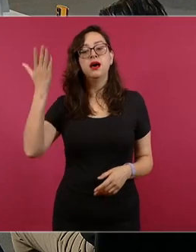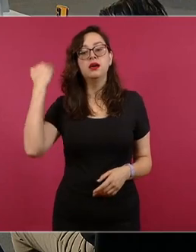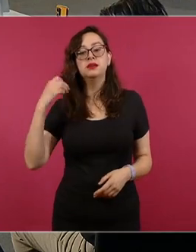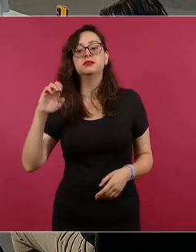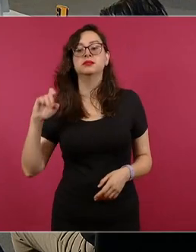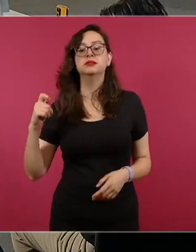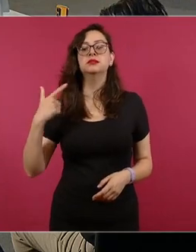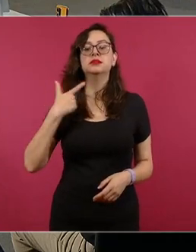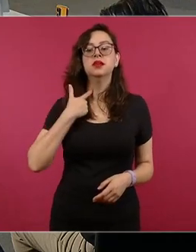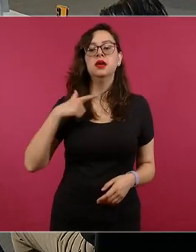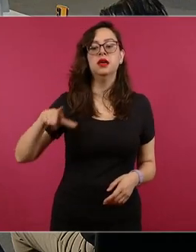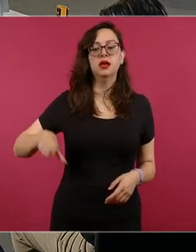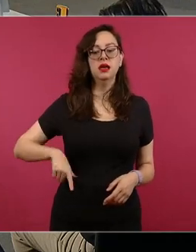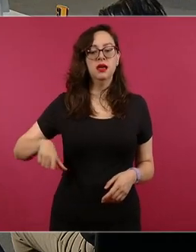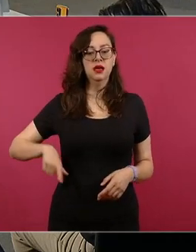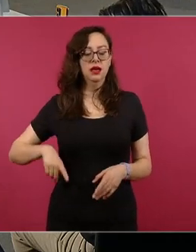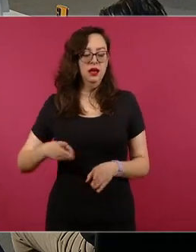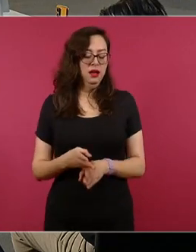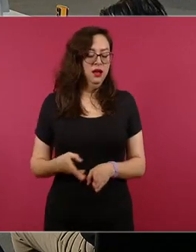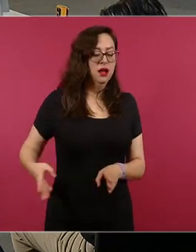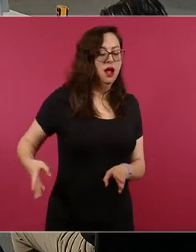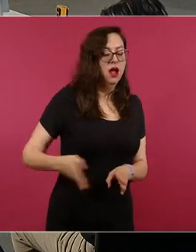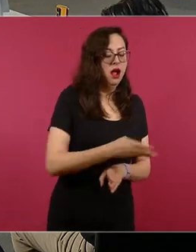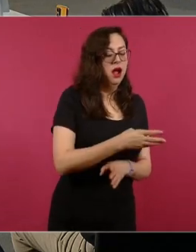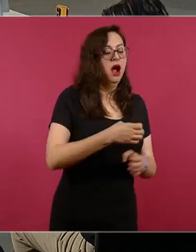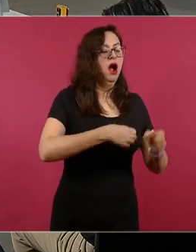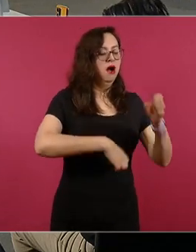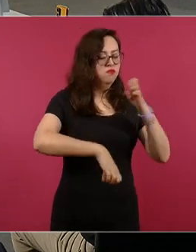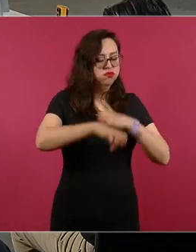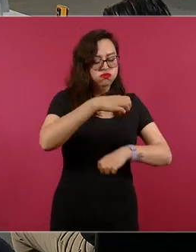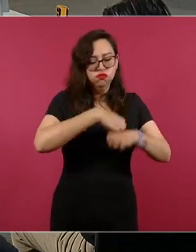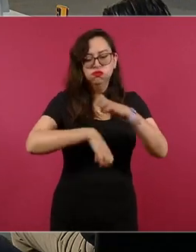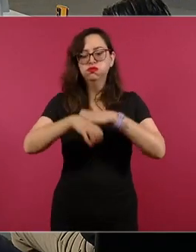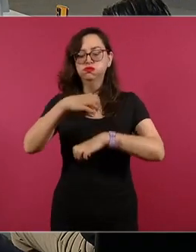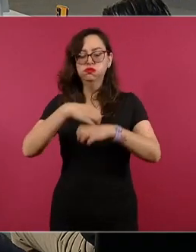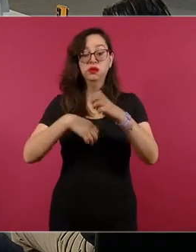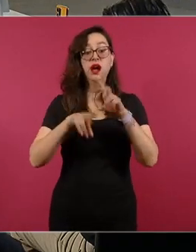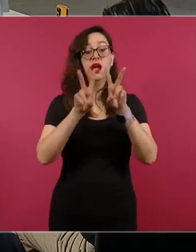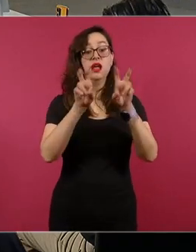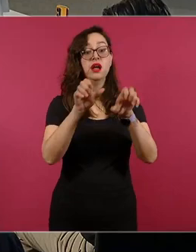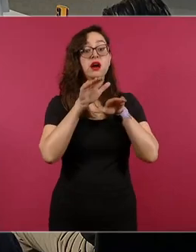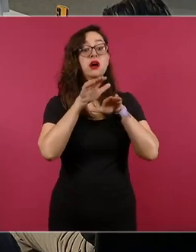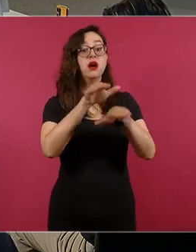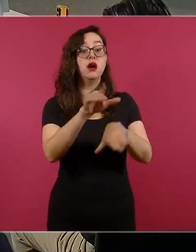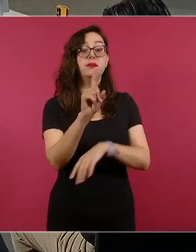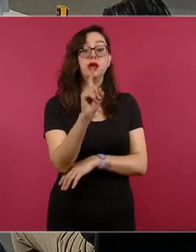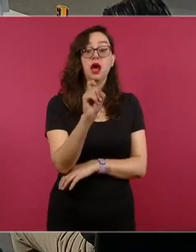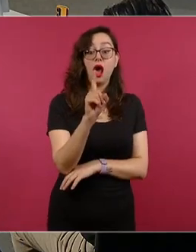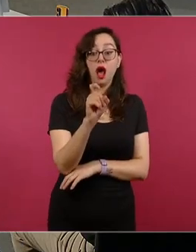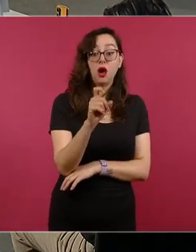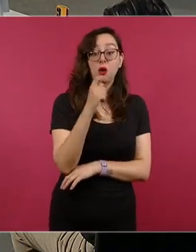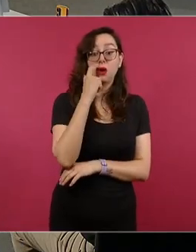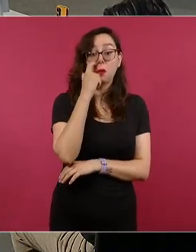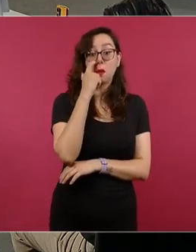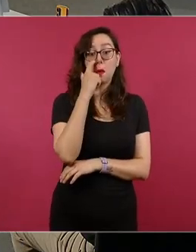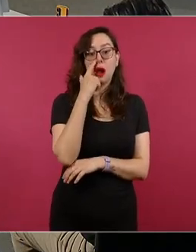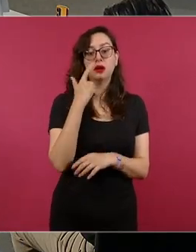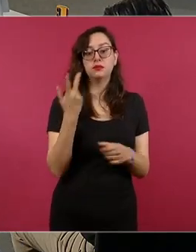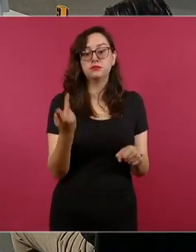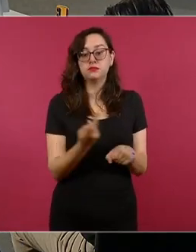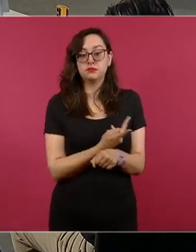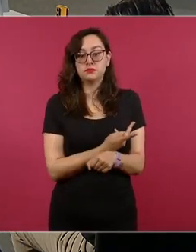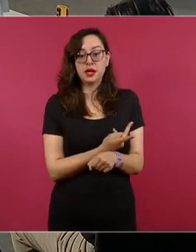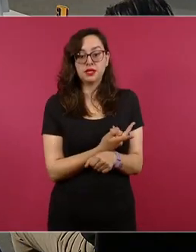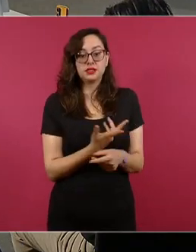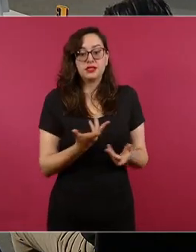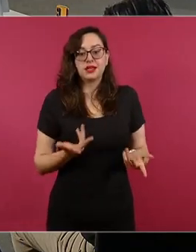que hicieron todo lo que es el mapeo hídrico, pues ya ven en dónde dar, en dónde descomponer